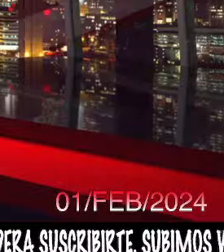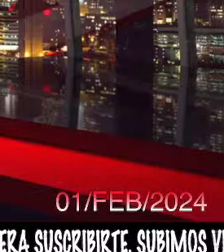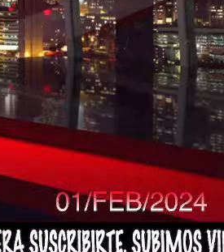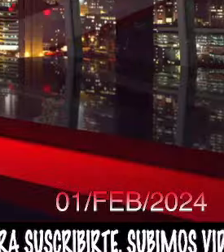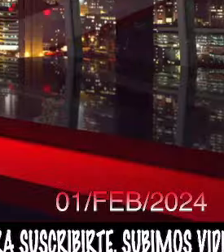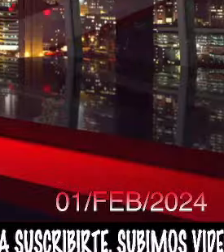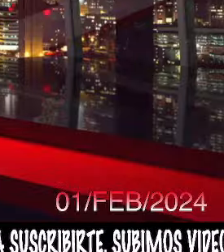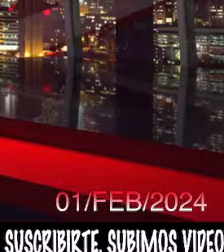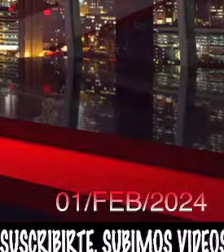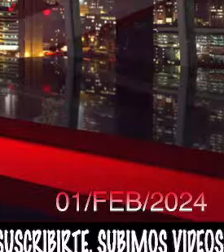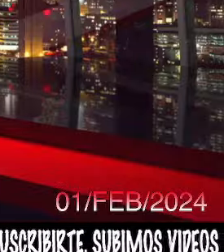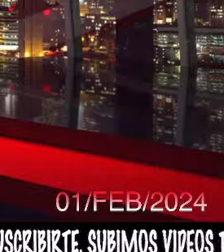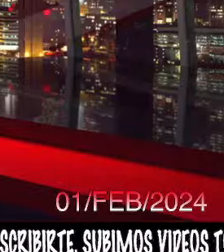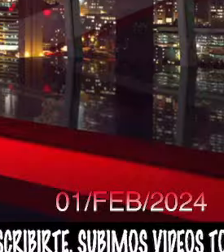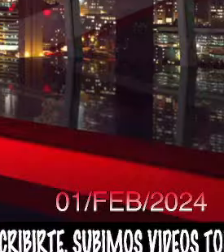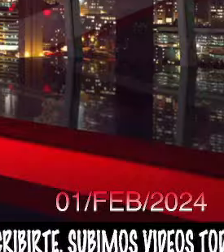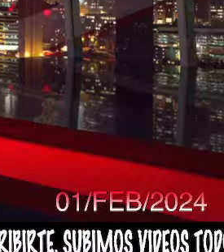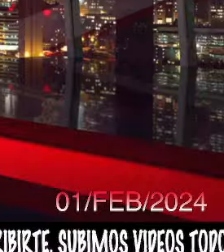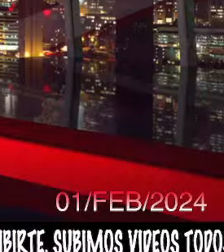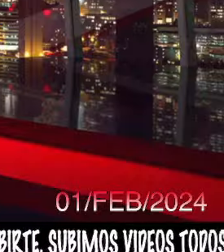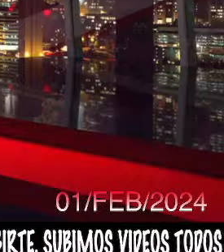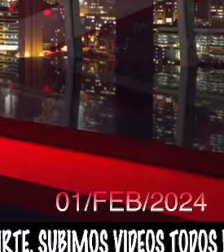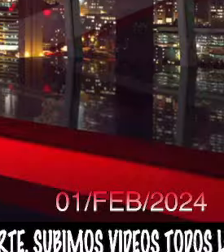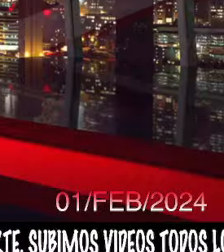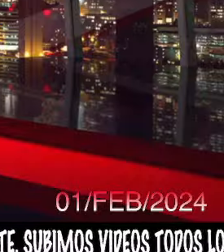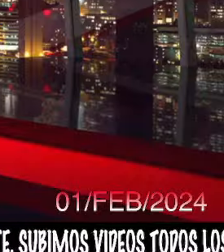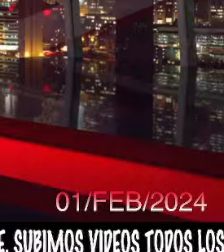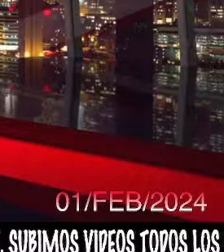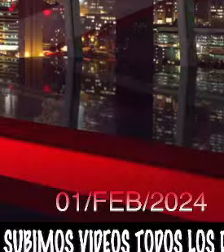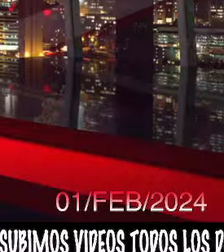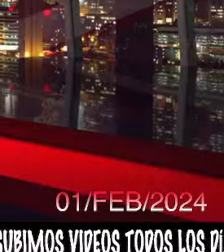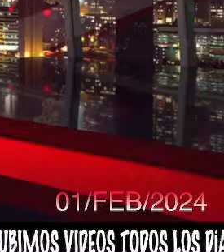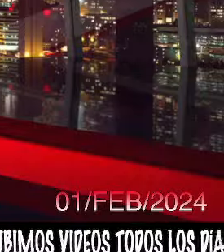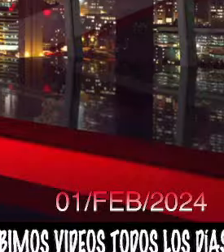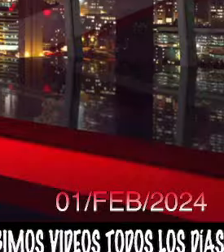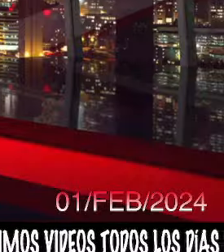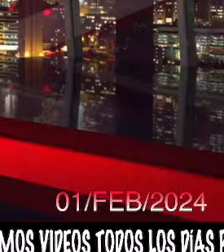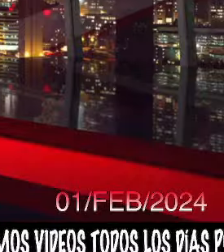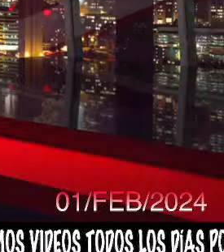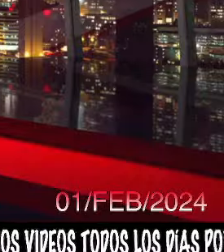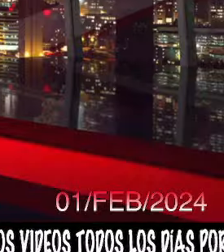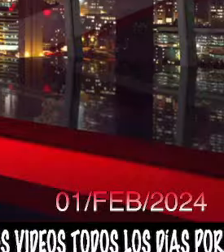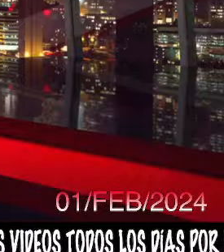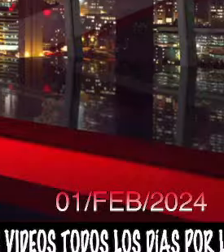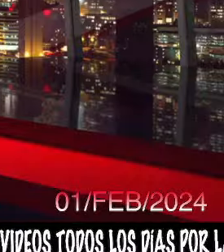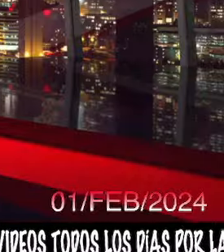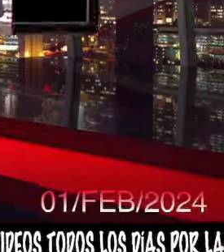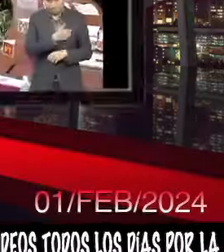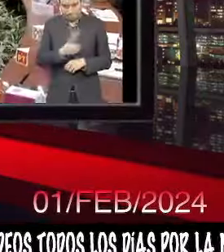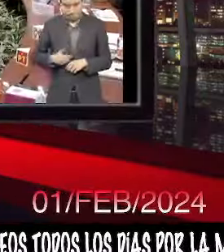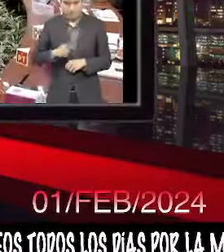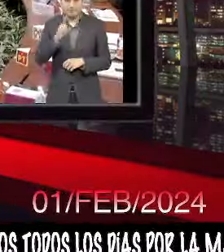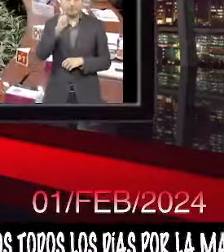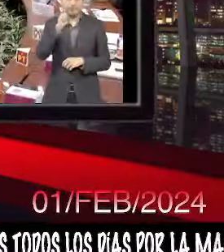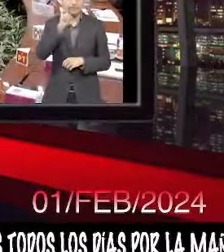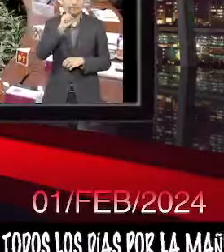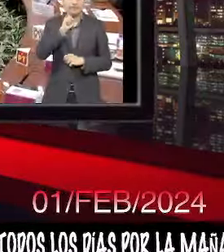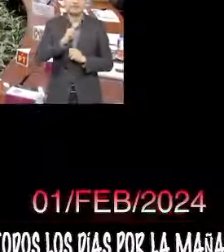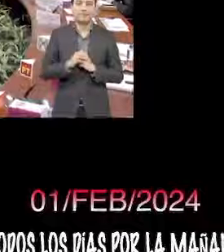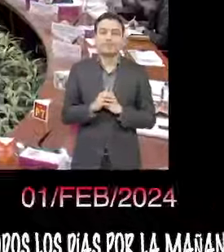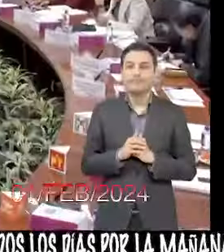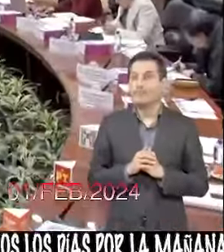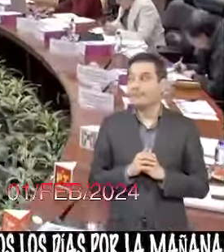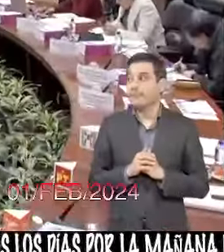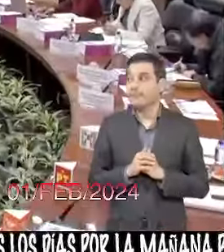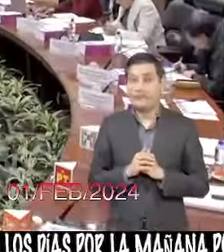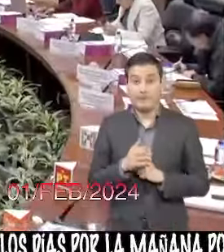PRD y después lo que le contesta también Fernández Noroña. Muchas gracias, presidenta. Saludo con respeto a las